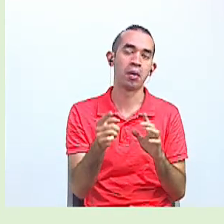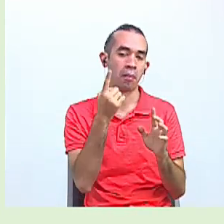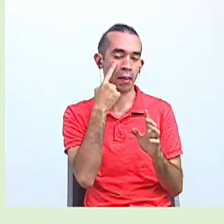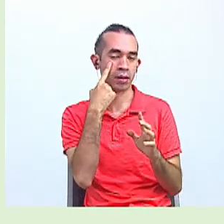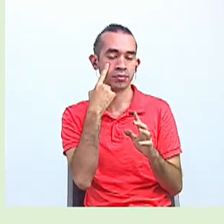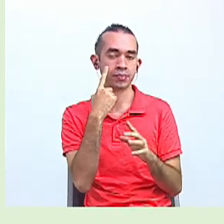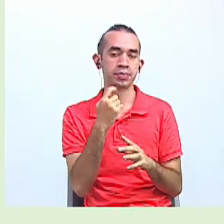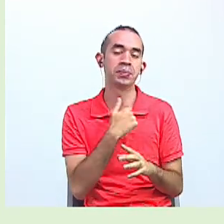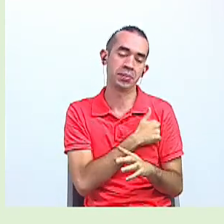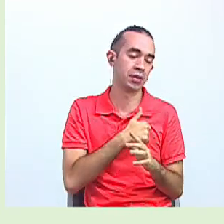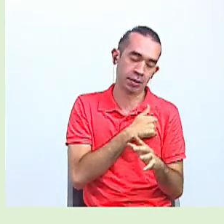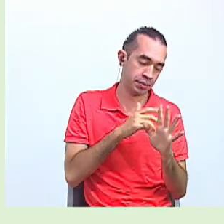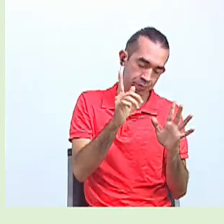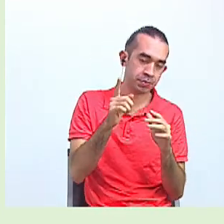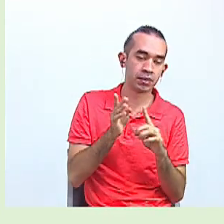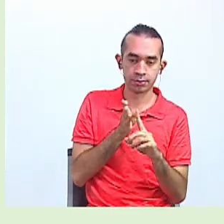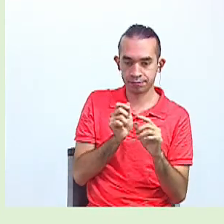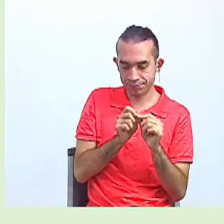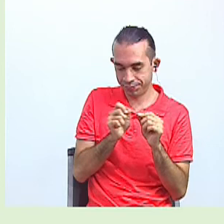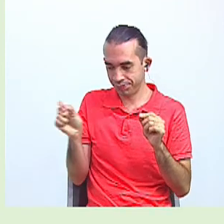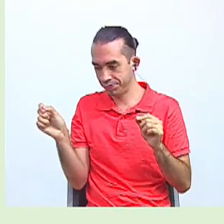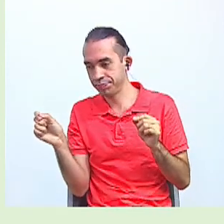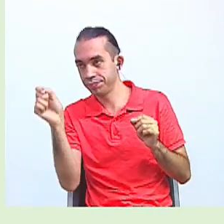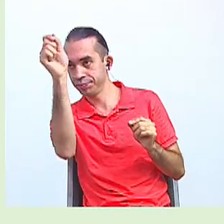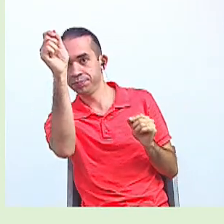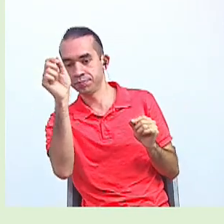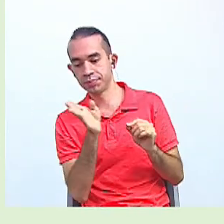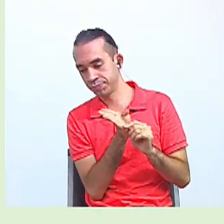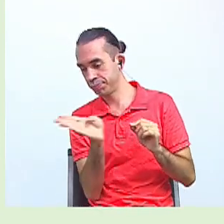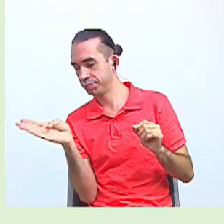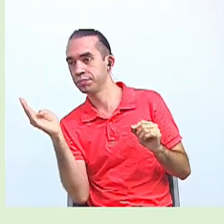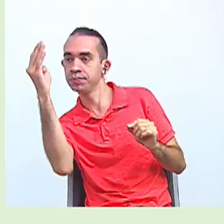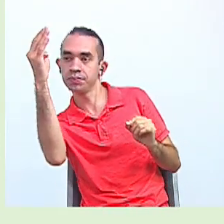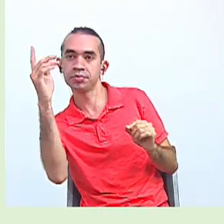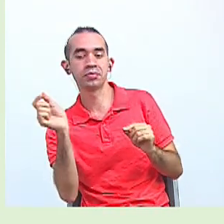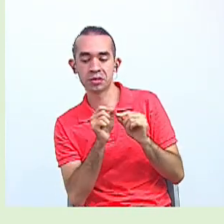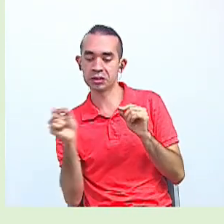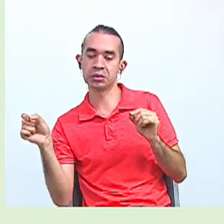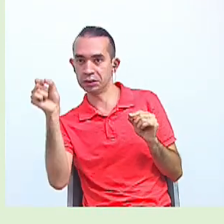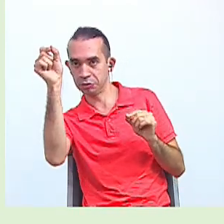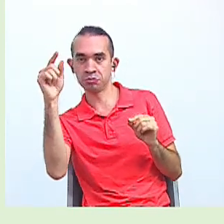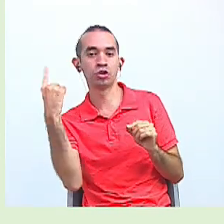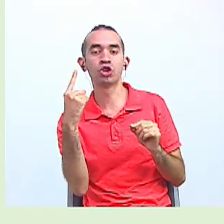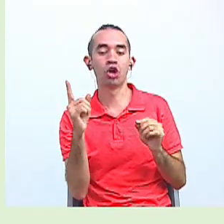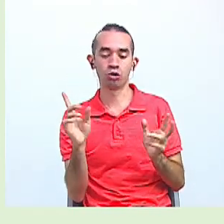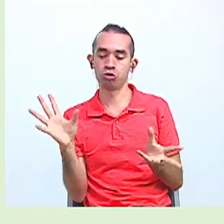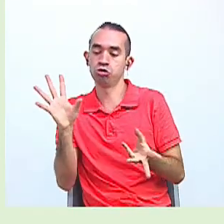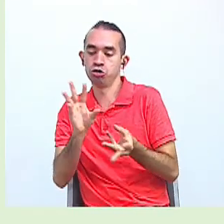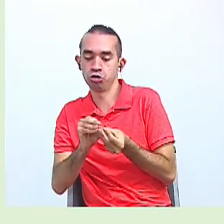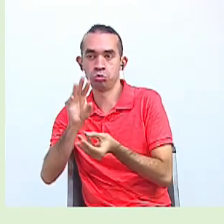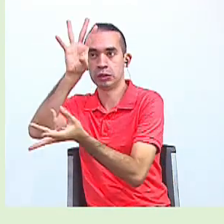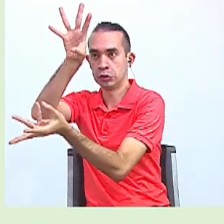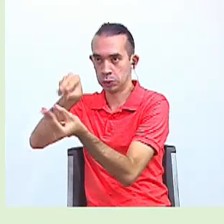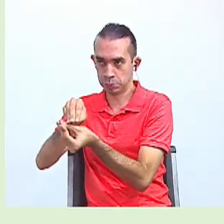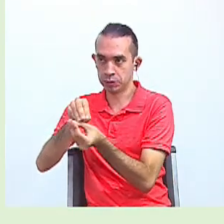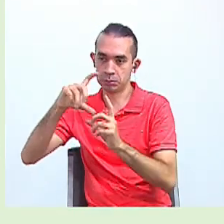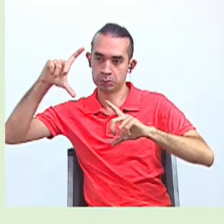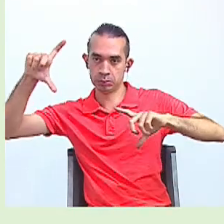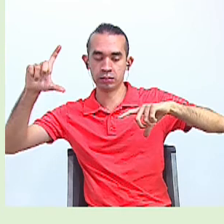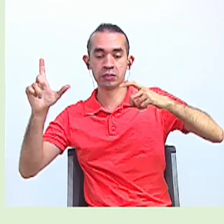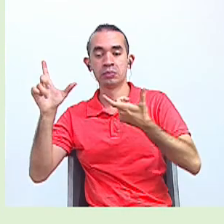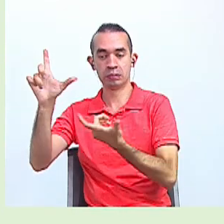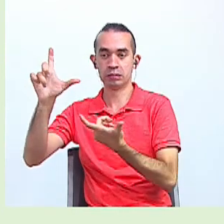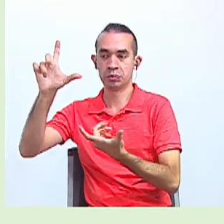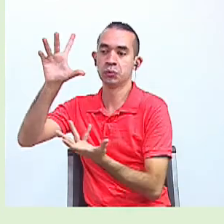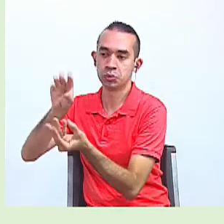Primero, vamos a ver la distancia. Entonces, la distancia solamente sería la suma de ese recorrido y